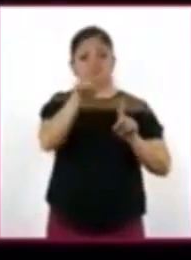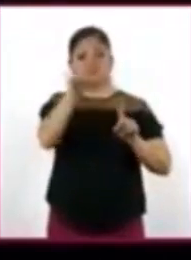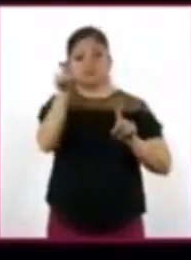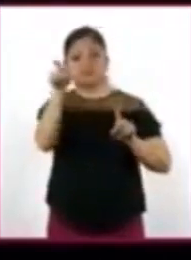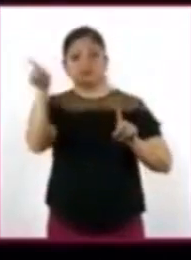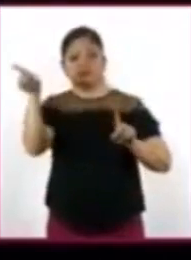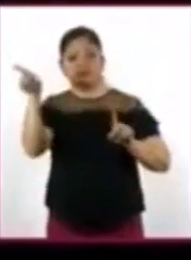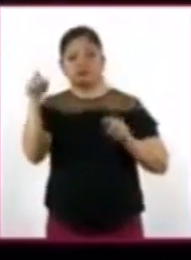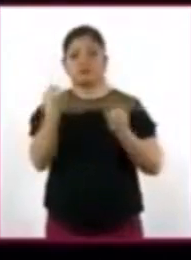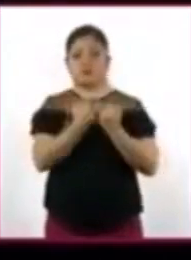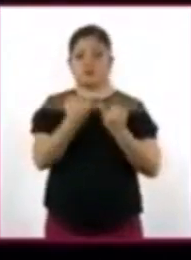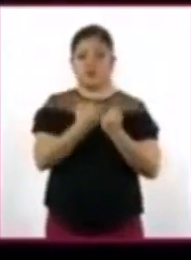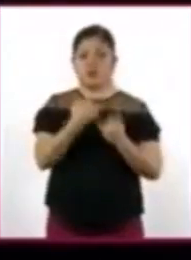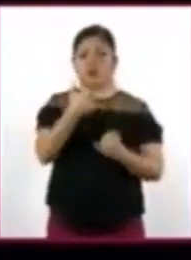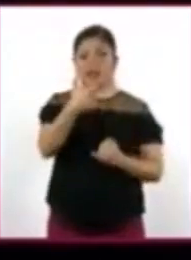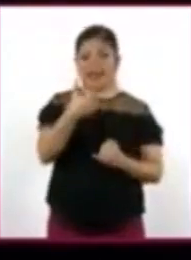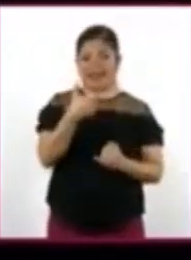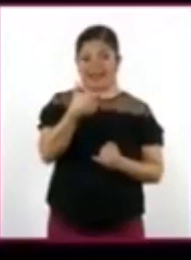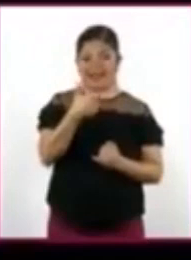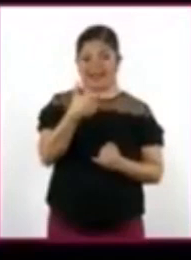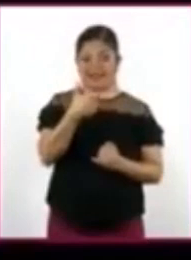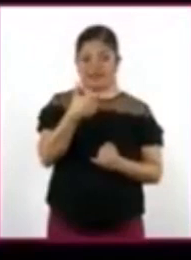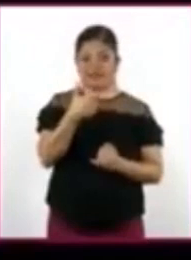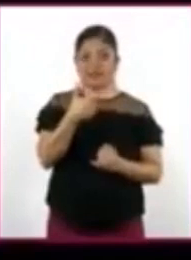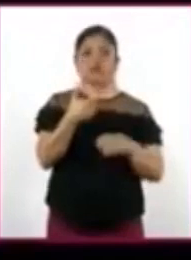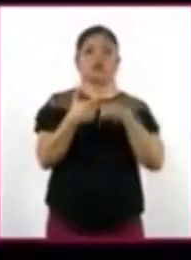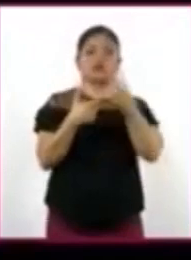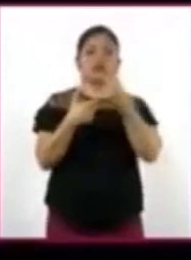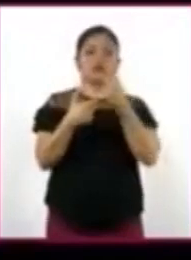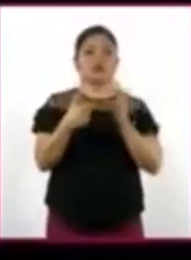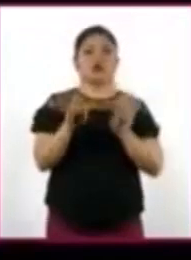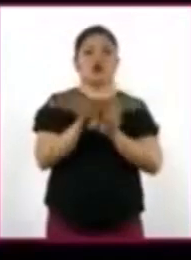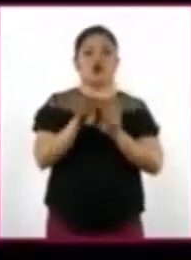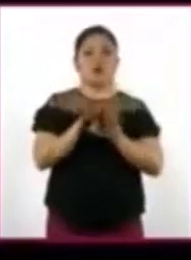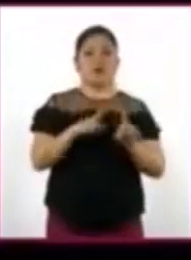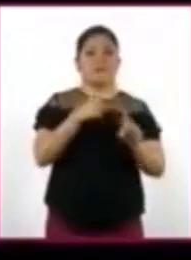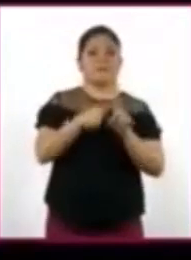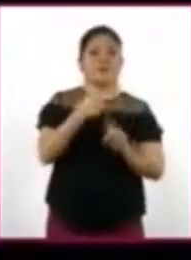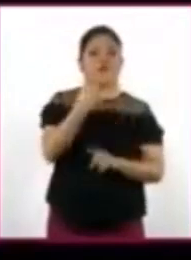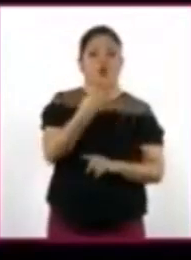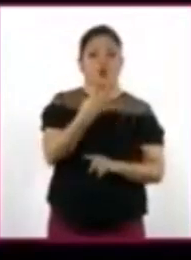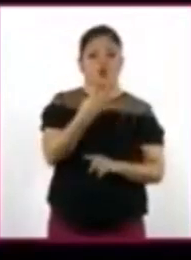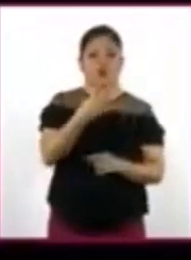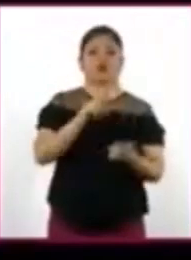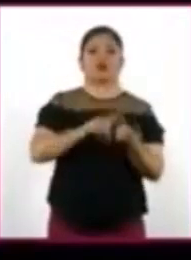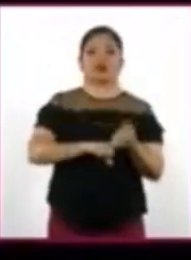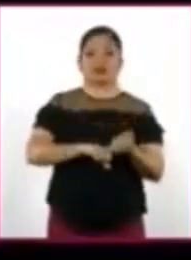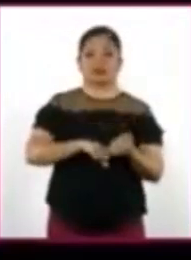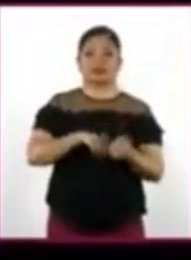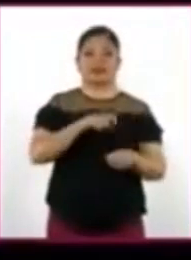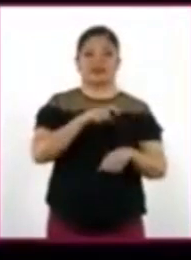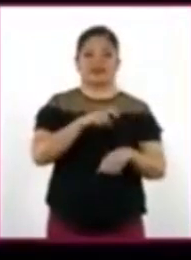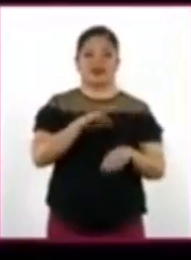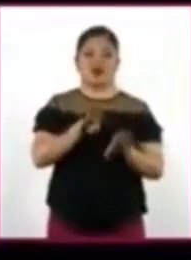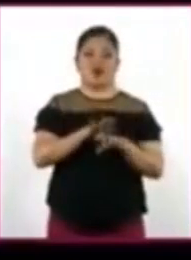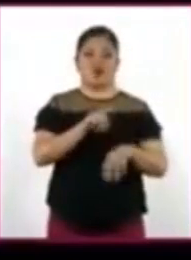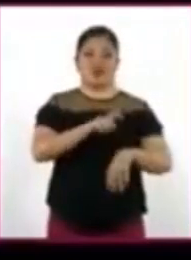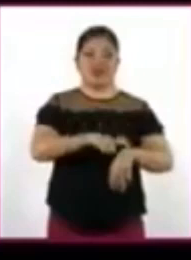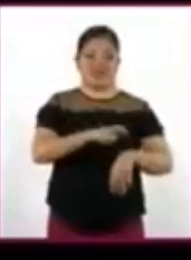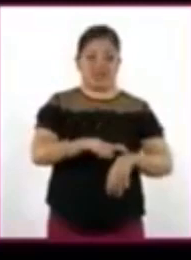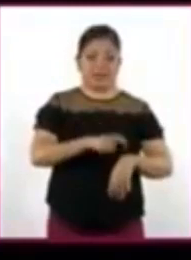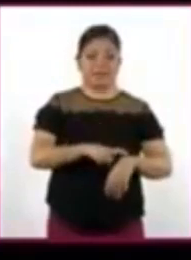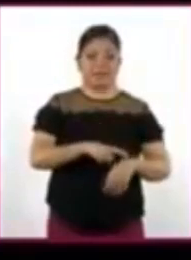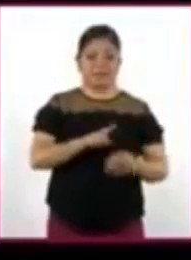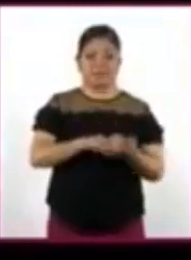como la pendiente que multiplica x, es decir, 4 que multiplica a x al tiempo dado o al término dado, más